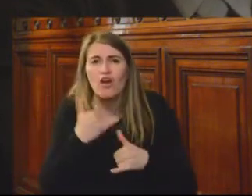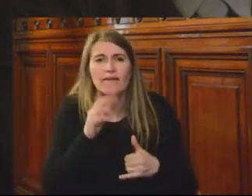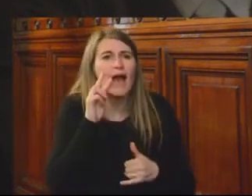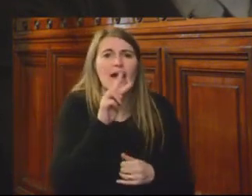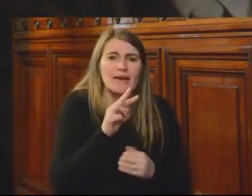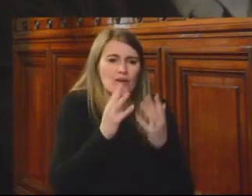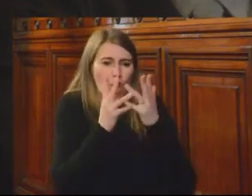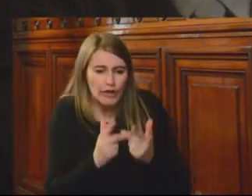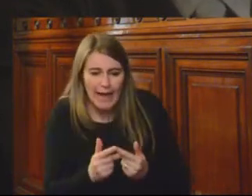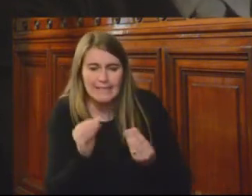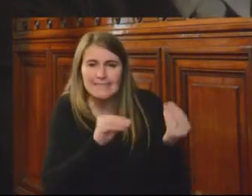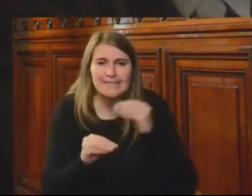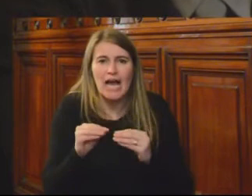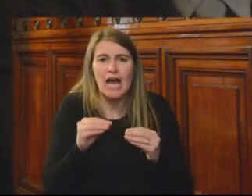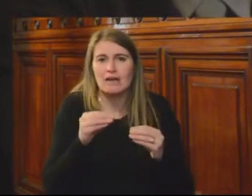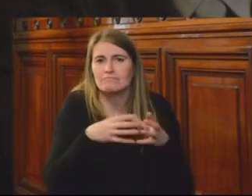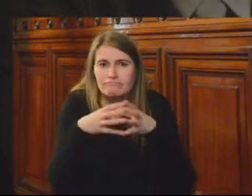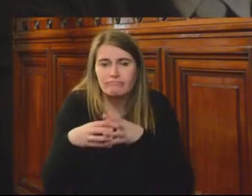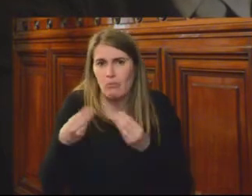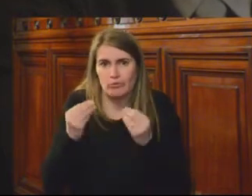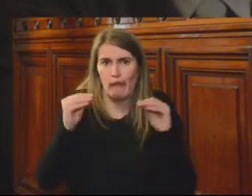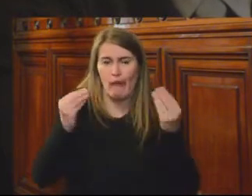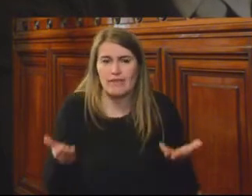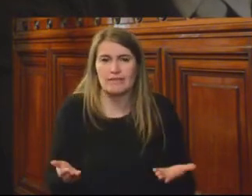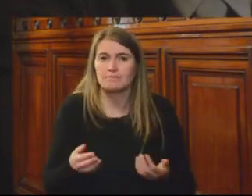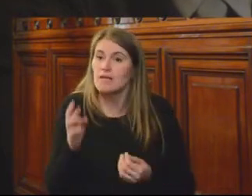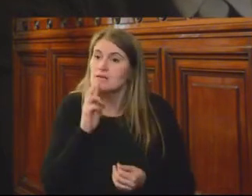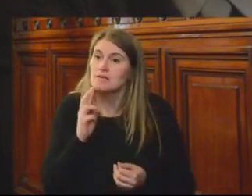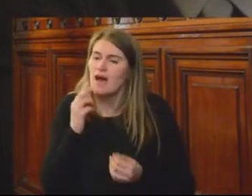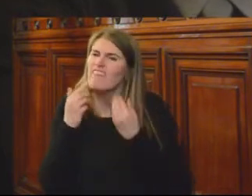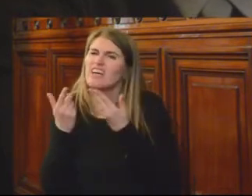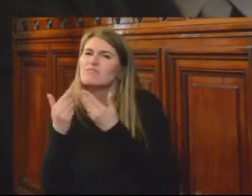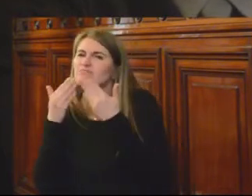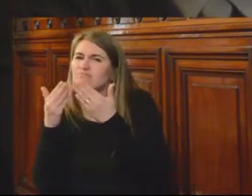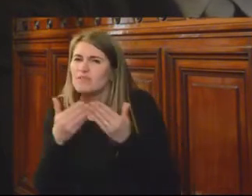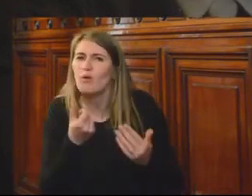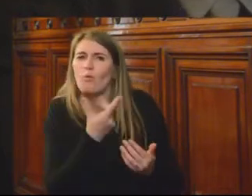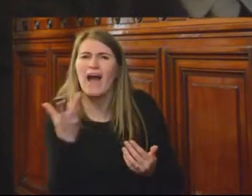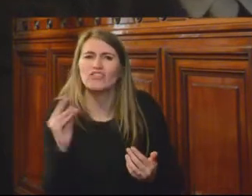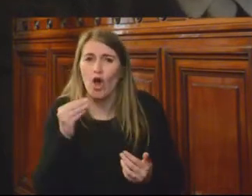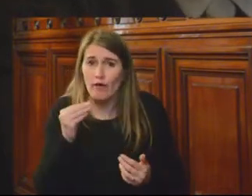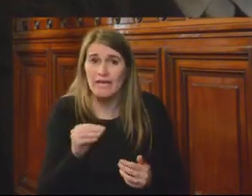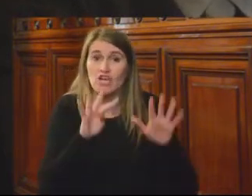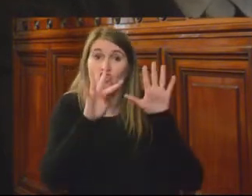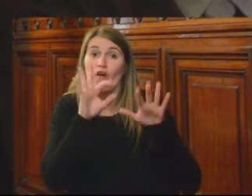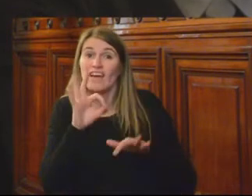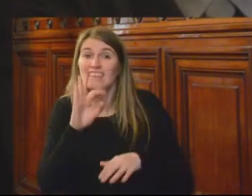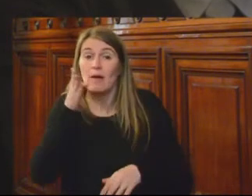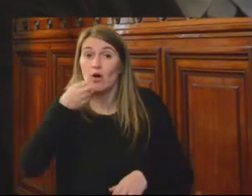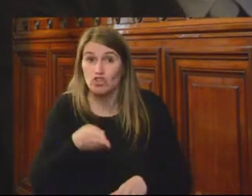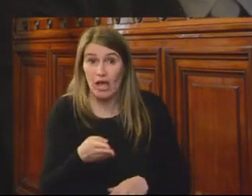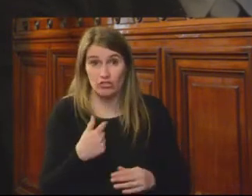pública juvenil. Algunos de los resultados que muestra en este estudio destacan: el 90% de los jóvenes que estudian cree que